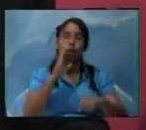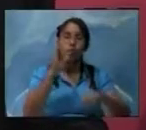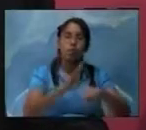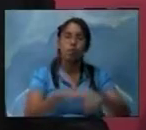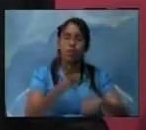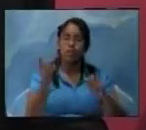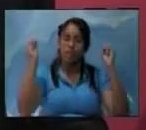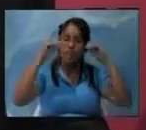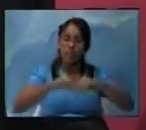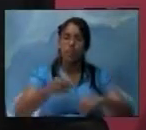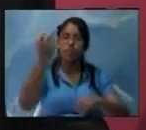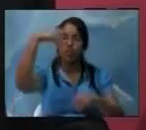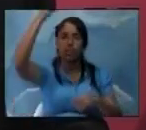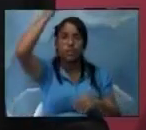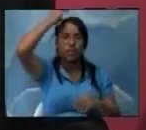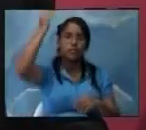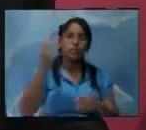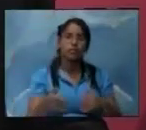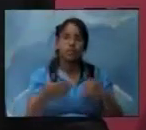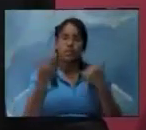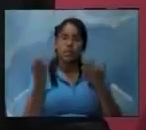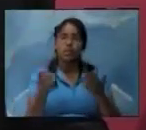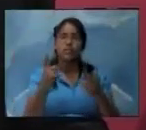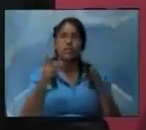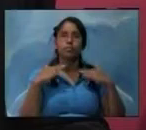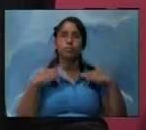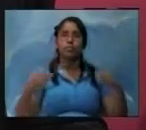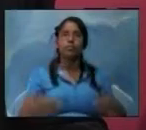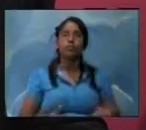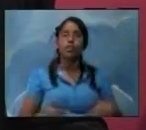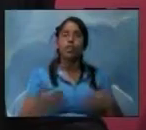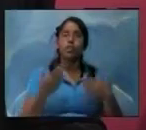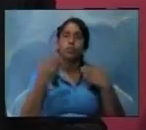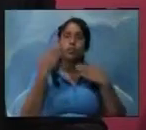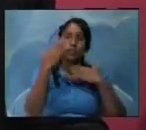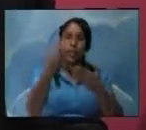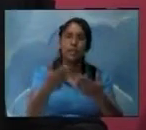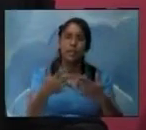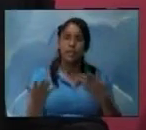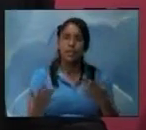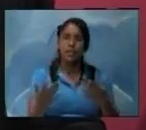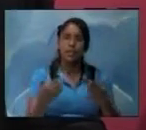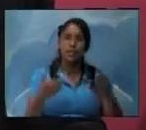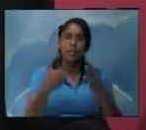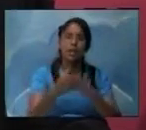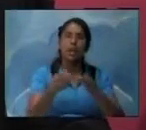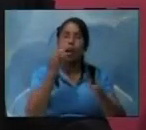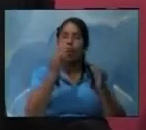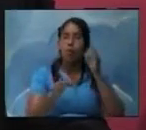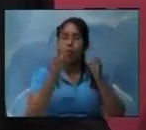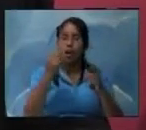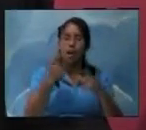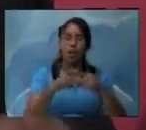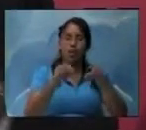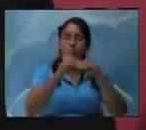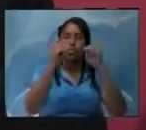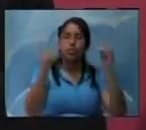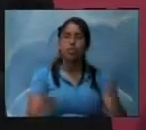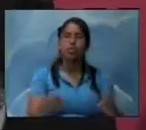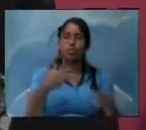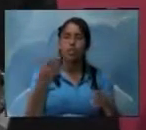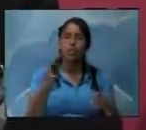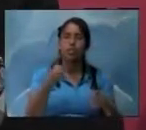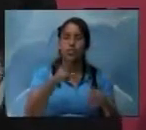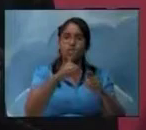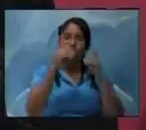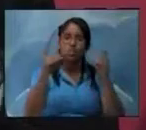no cumplieron el edicto del rey y entregaron su cuerpo antes que servir y adorar a otros dioses que